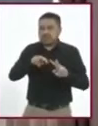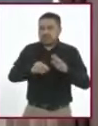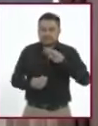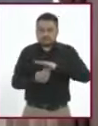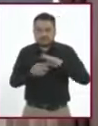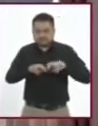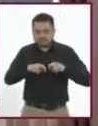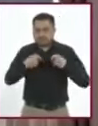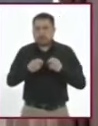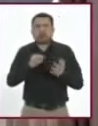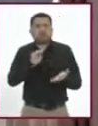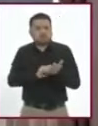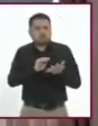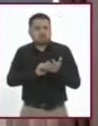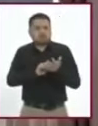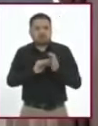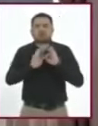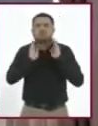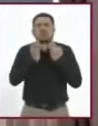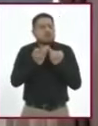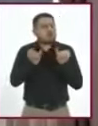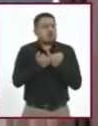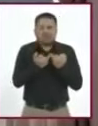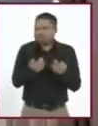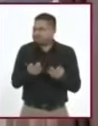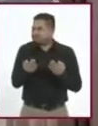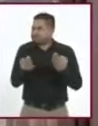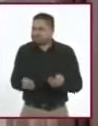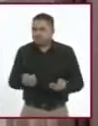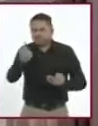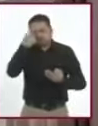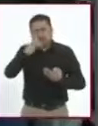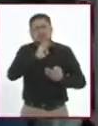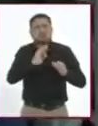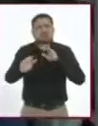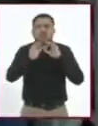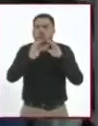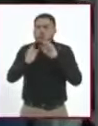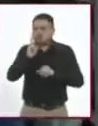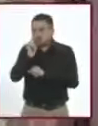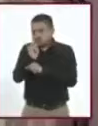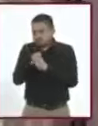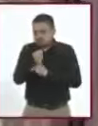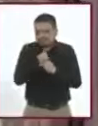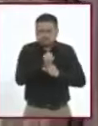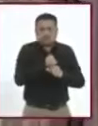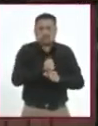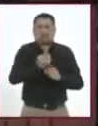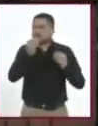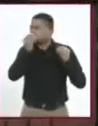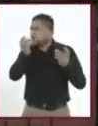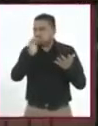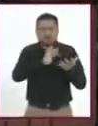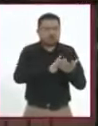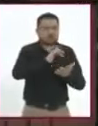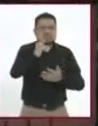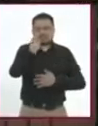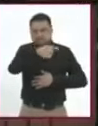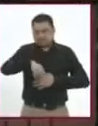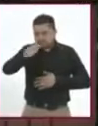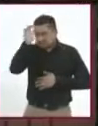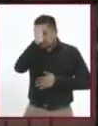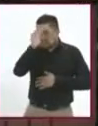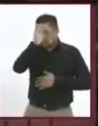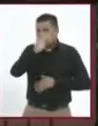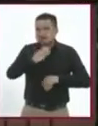redonda continúan siendo formas igual de efectivas para comunicar una investigación. Muchas gracias a los científicos